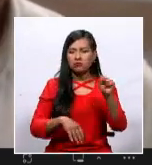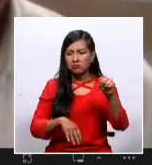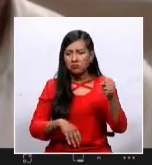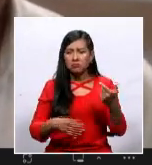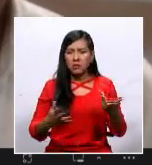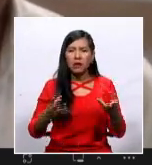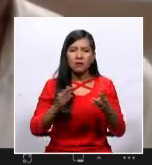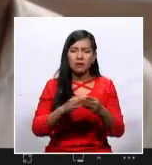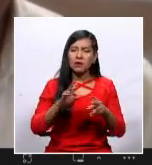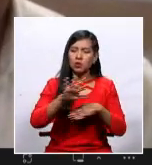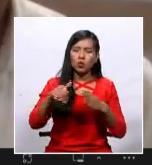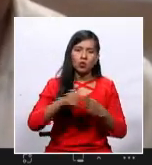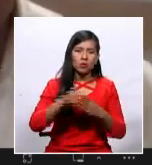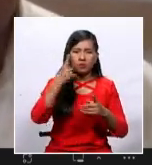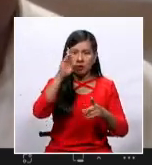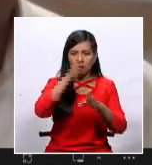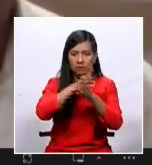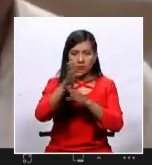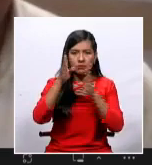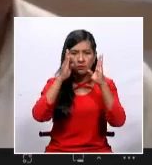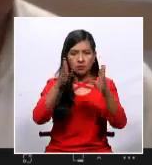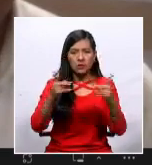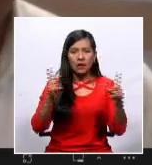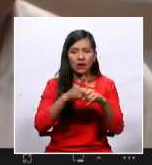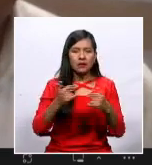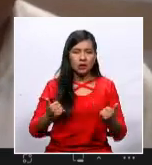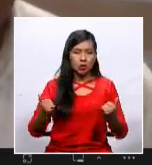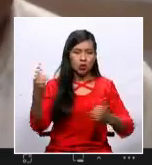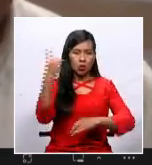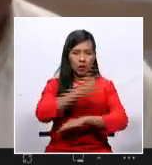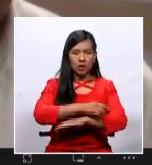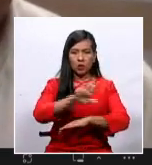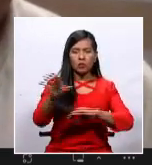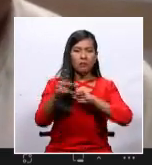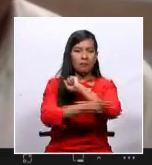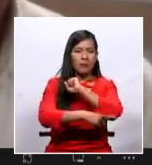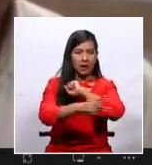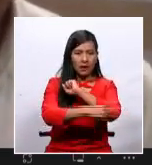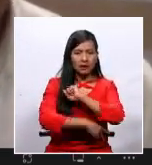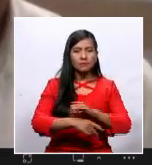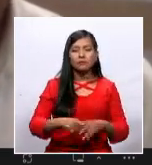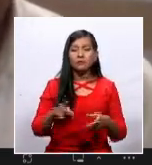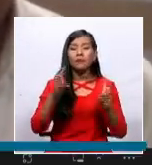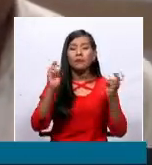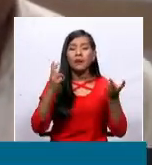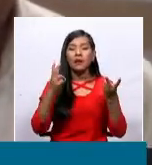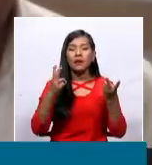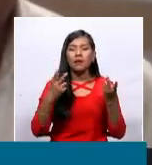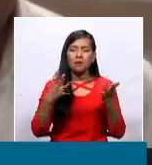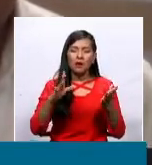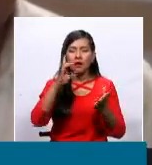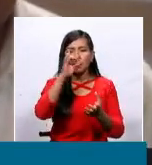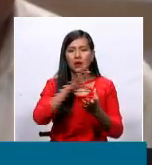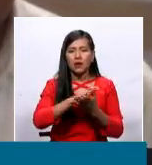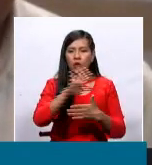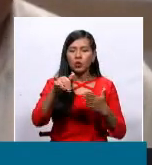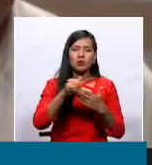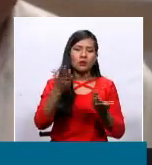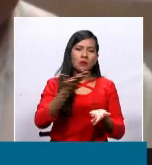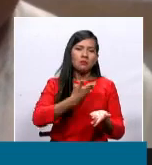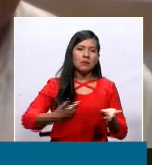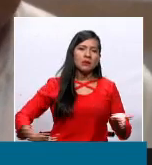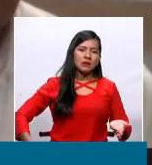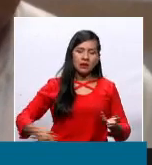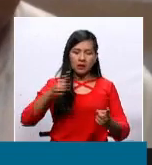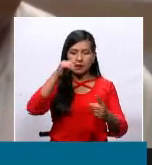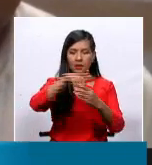son cruciales probablemente para el día de hoy en el país, es un tema que creo que el presidente ha elegido de